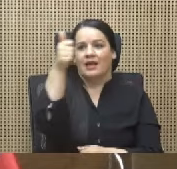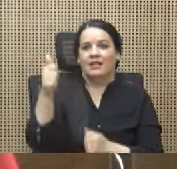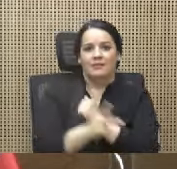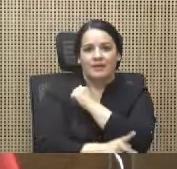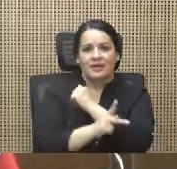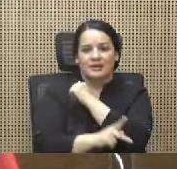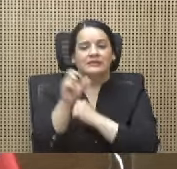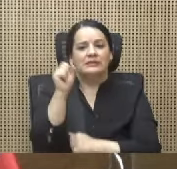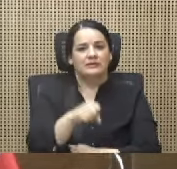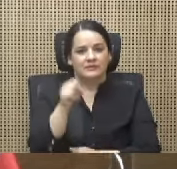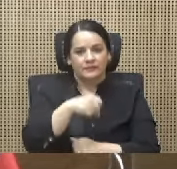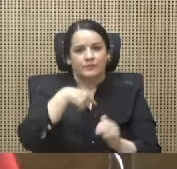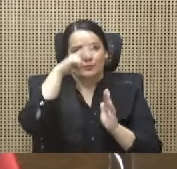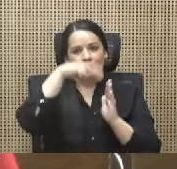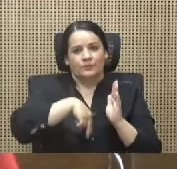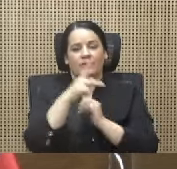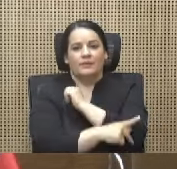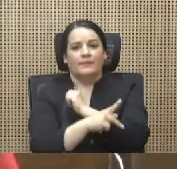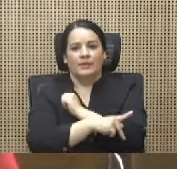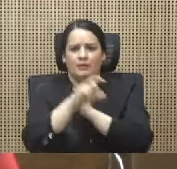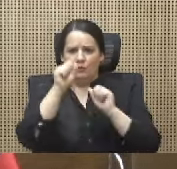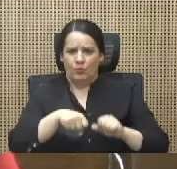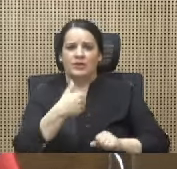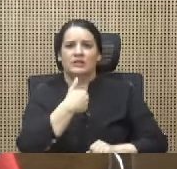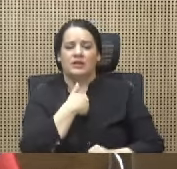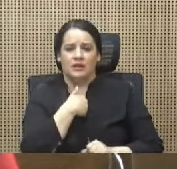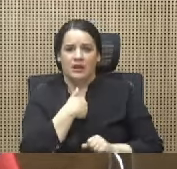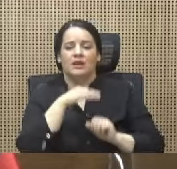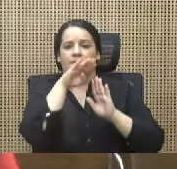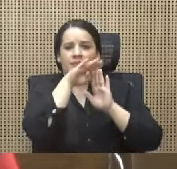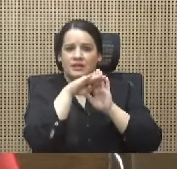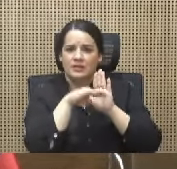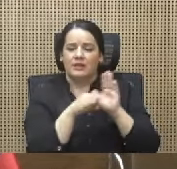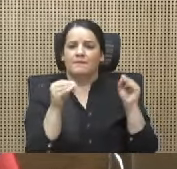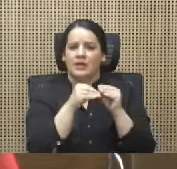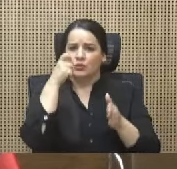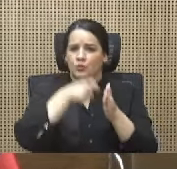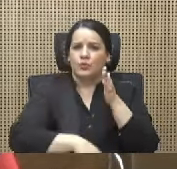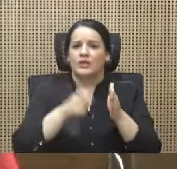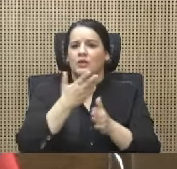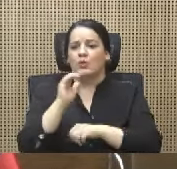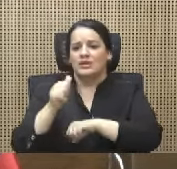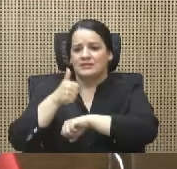leía. El país puede adoptar medidas más severas de lo que ya establece la convención.